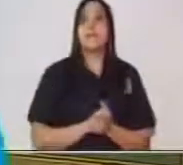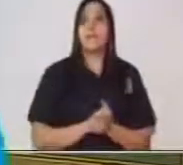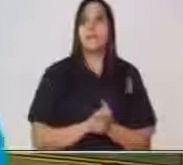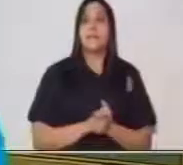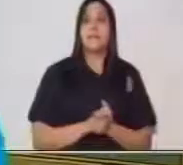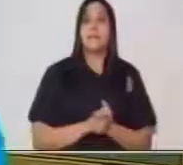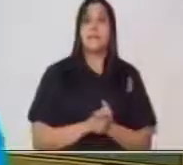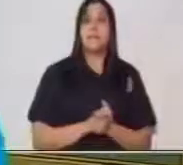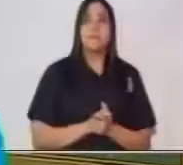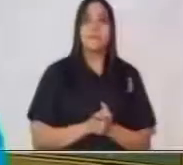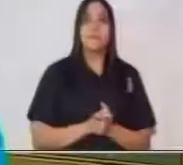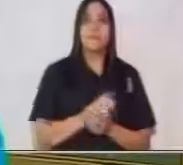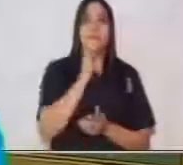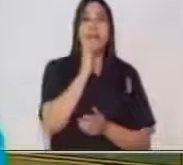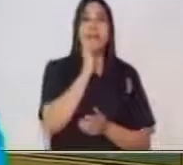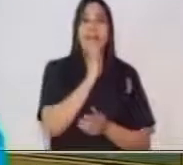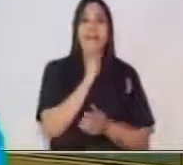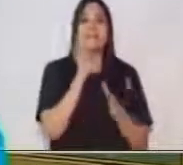es de mamá.